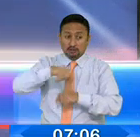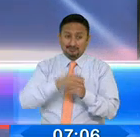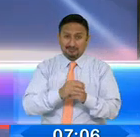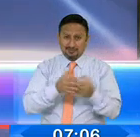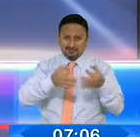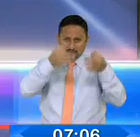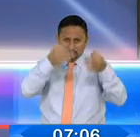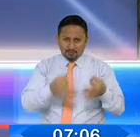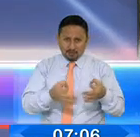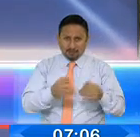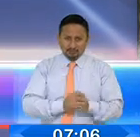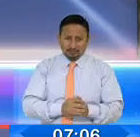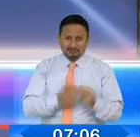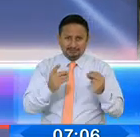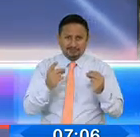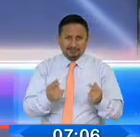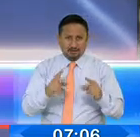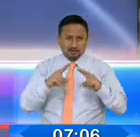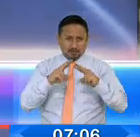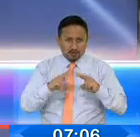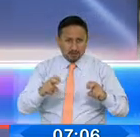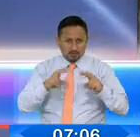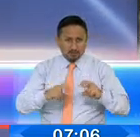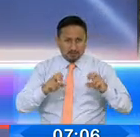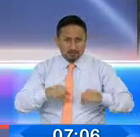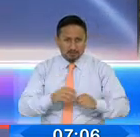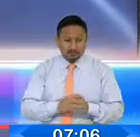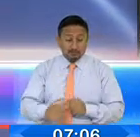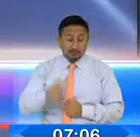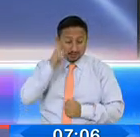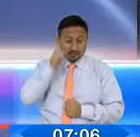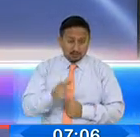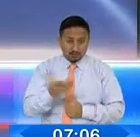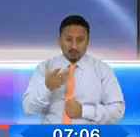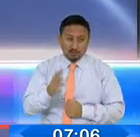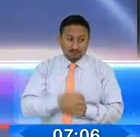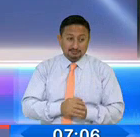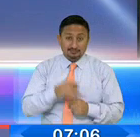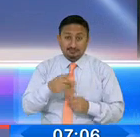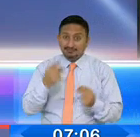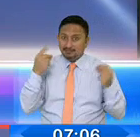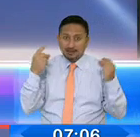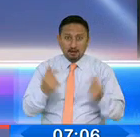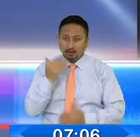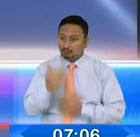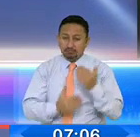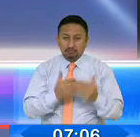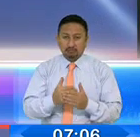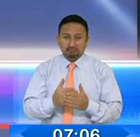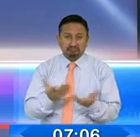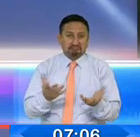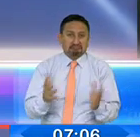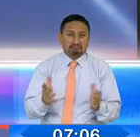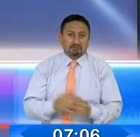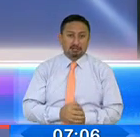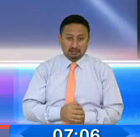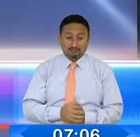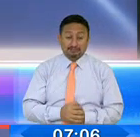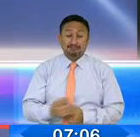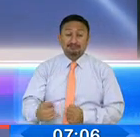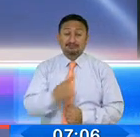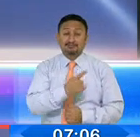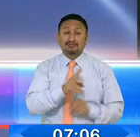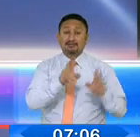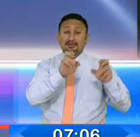efectividad, la minuciosidad de la fiscalía, es decir, no hay celeridad procesal para que este tipo de